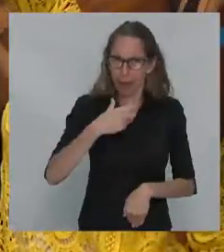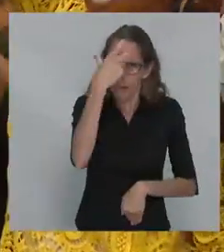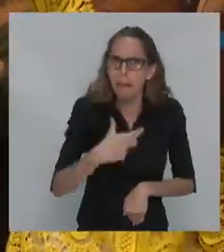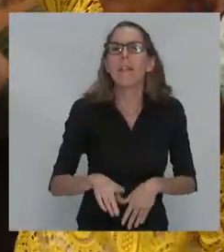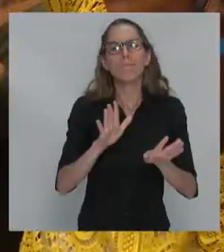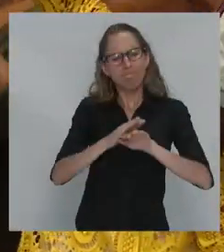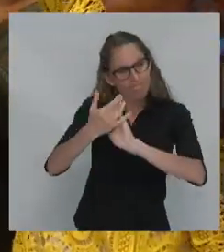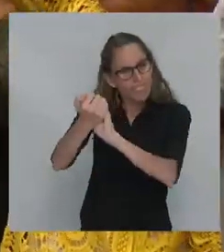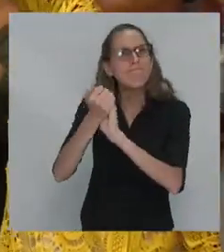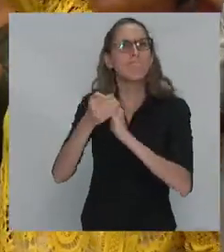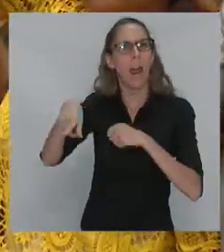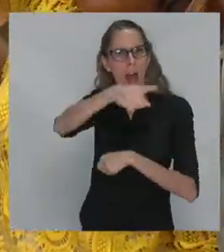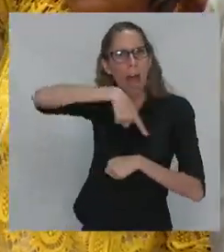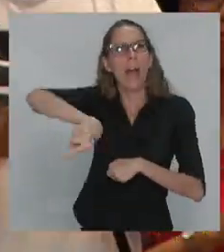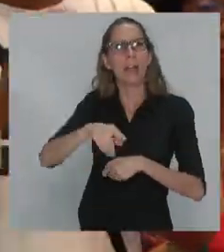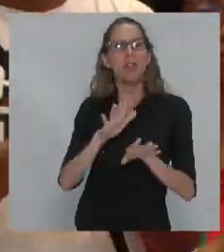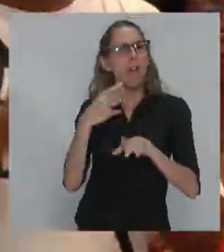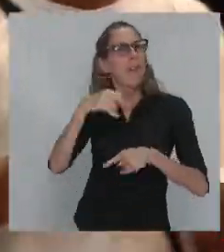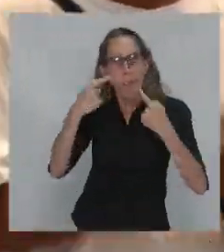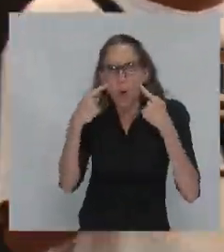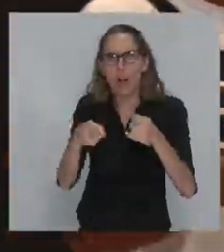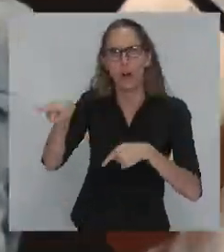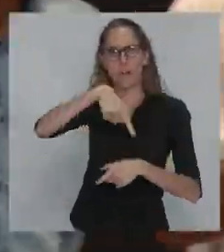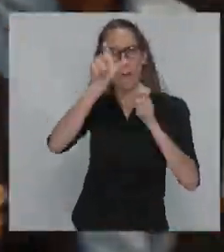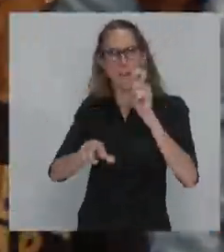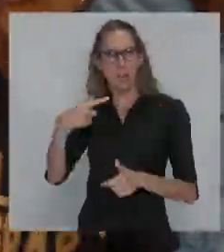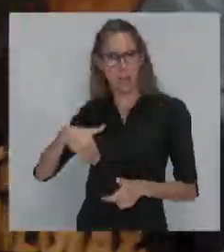afroargentinos. Reparación histórica para la comunidad afroargentina.